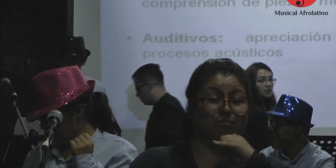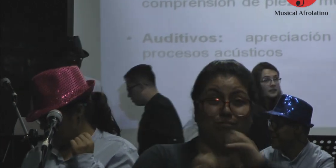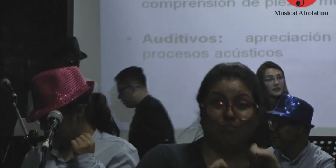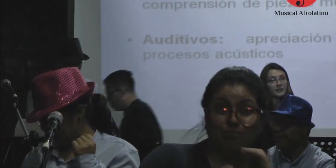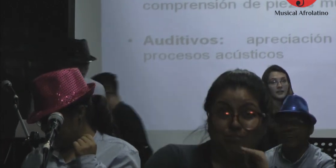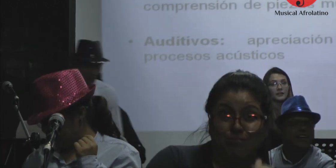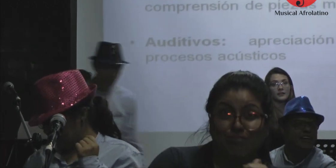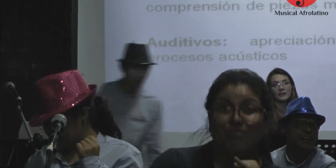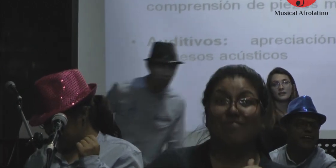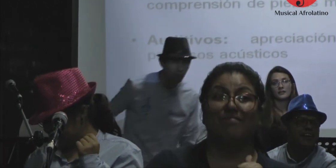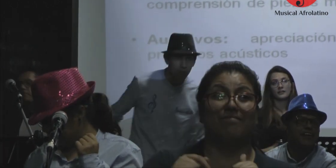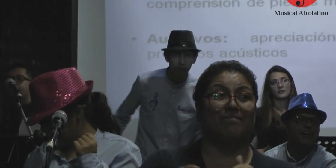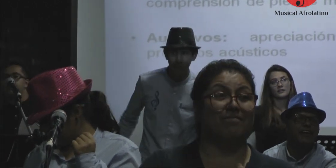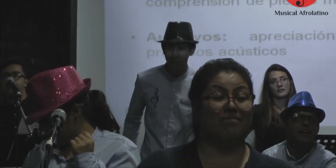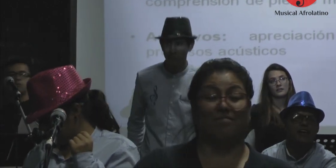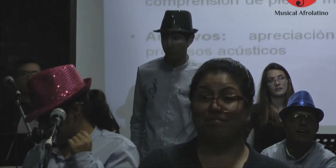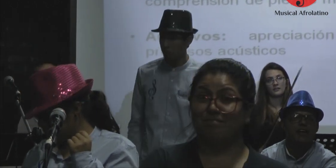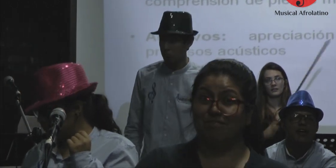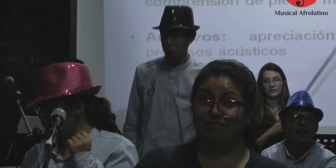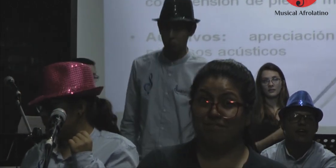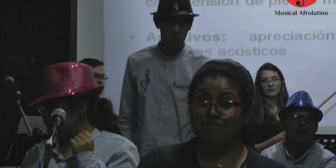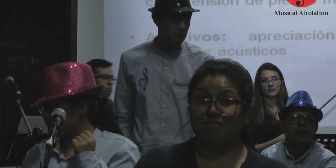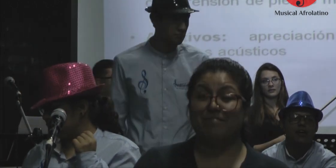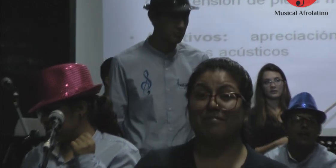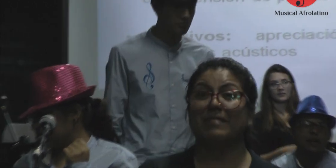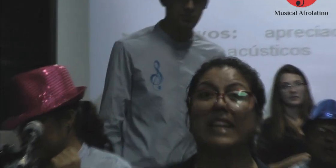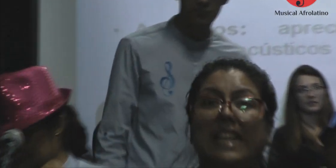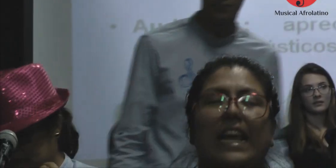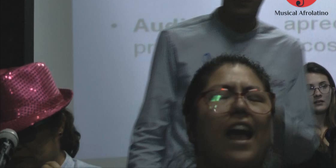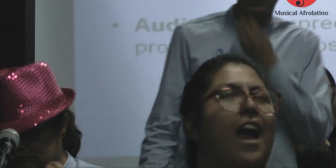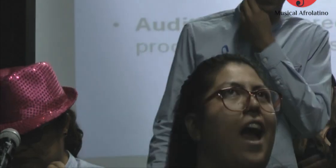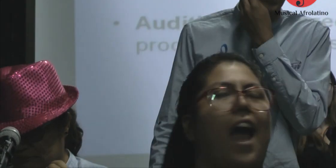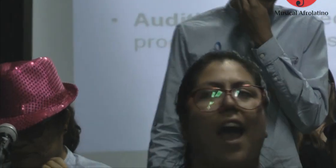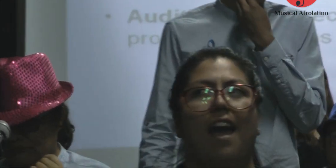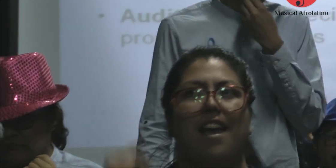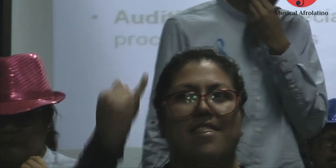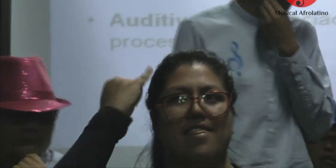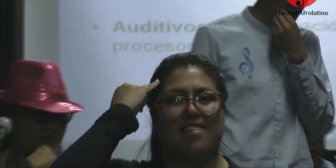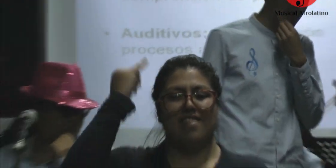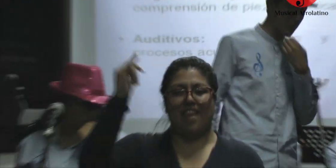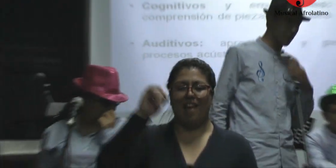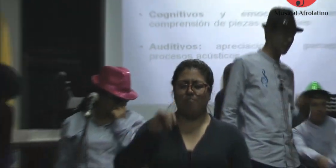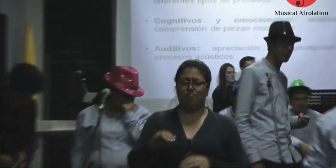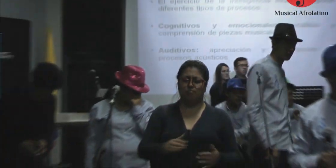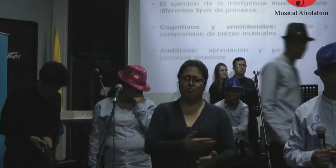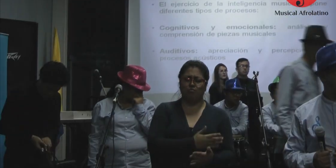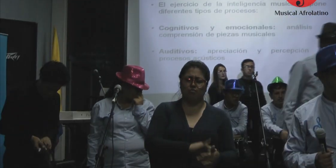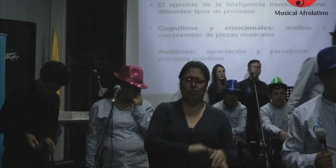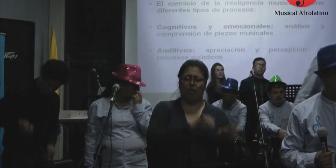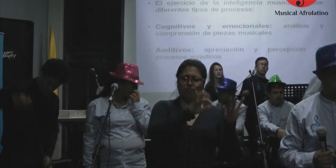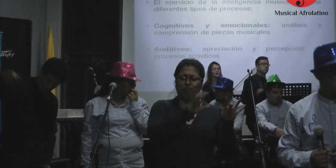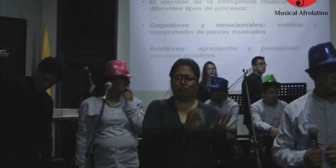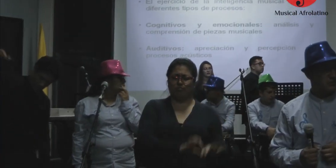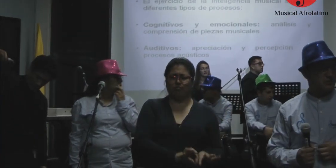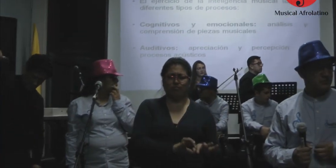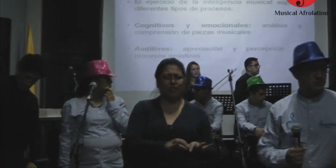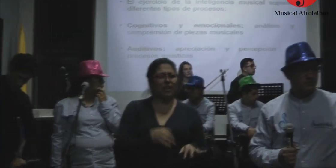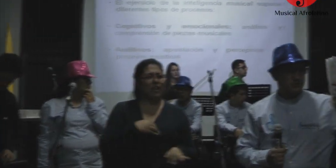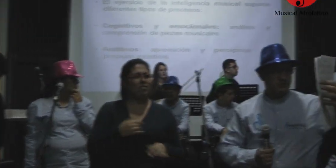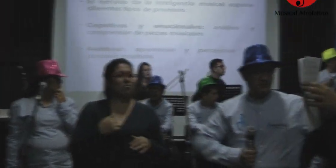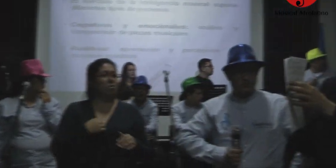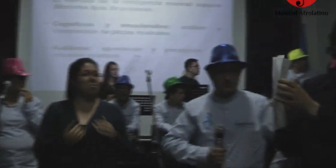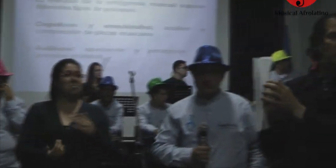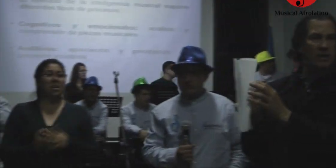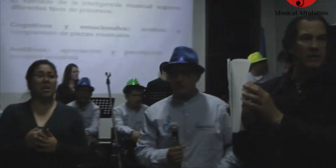en la línea melódica, ¿sí? Pues entonces surgió la idea de sistematizar la música. Entonces yo empecé pues